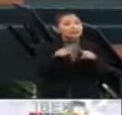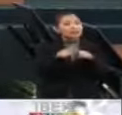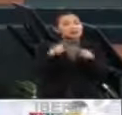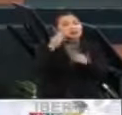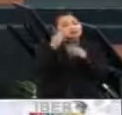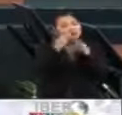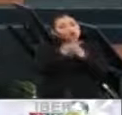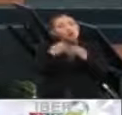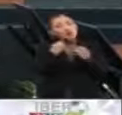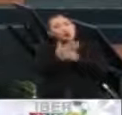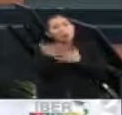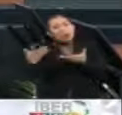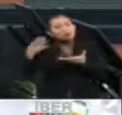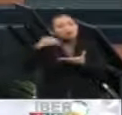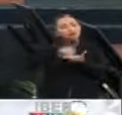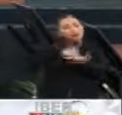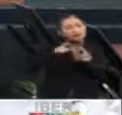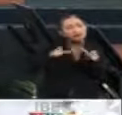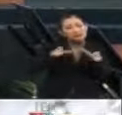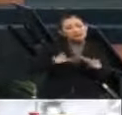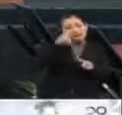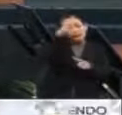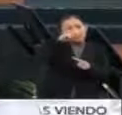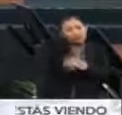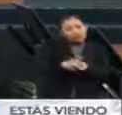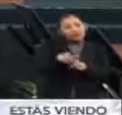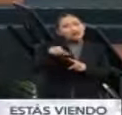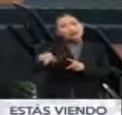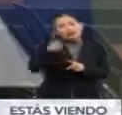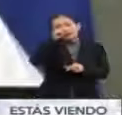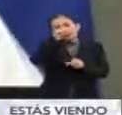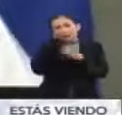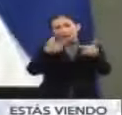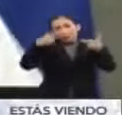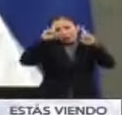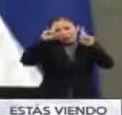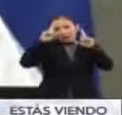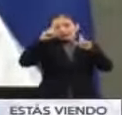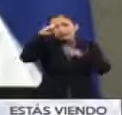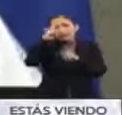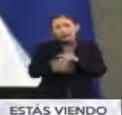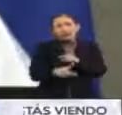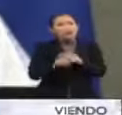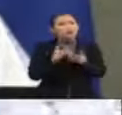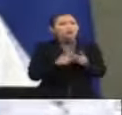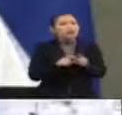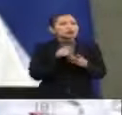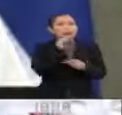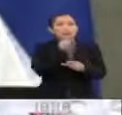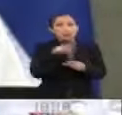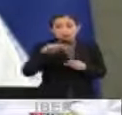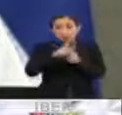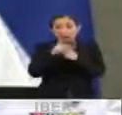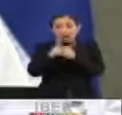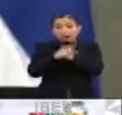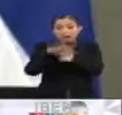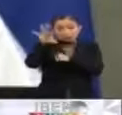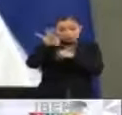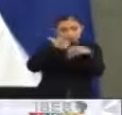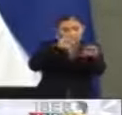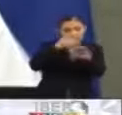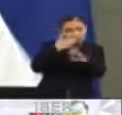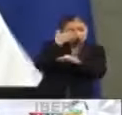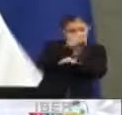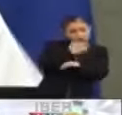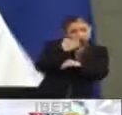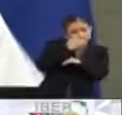mundo, nuevas agregadurías de la Defensa Nacional, de la Secretaría de Marina Armada de México, y países que se seleccionan con un